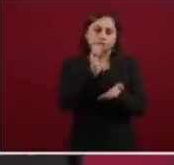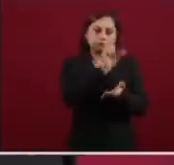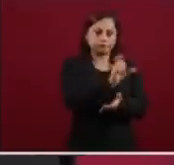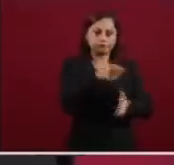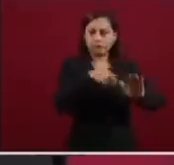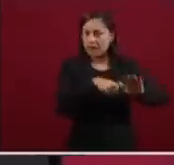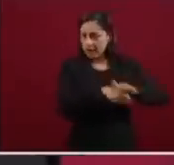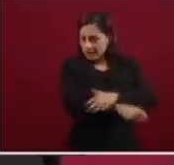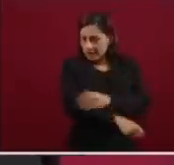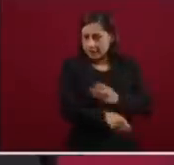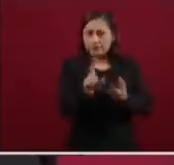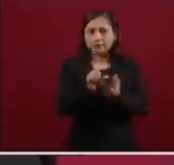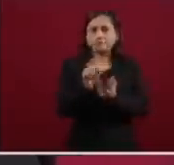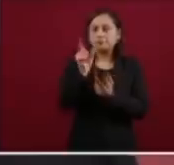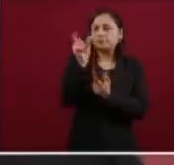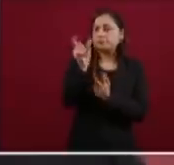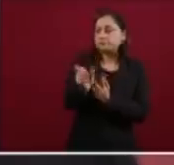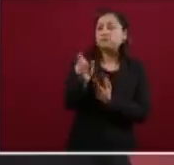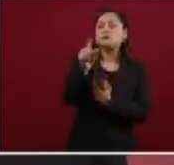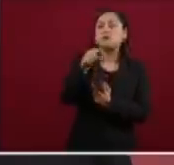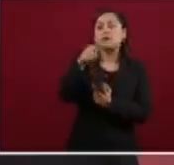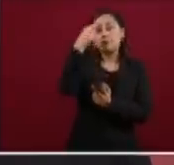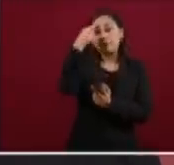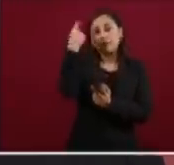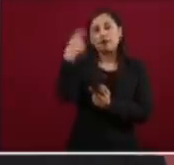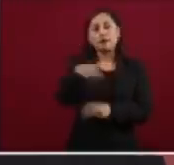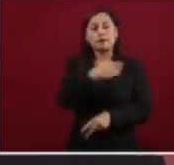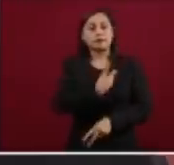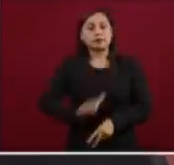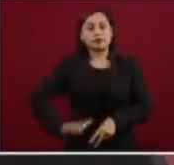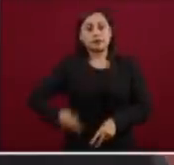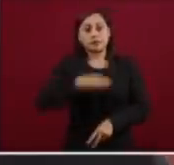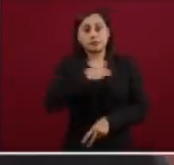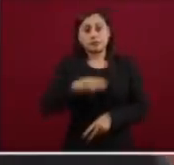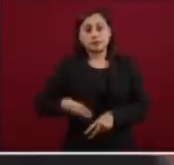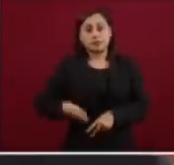presidentes municipales pues por eso las protestas